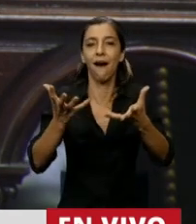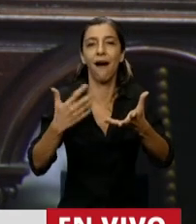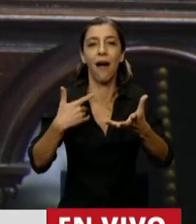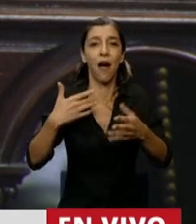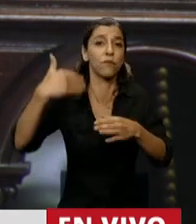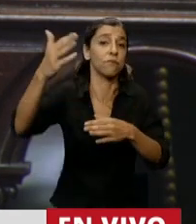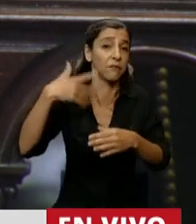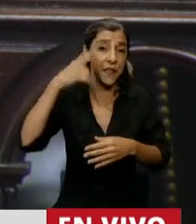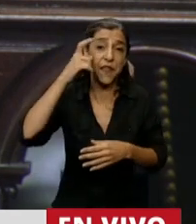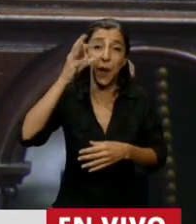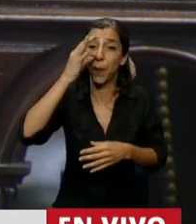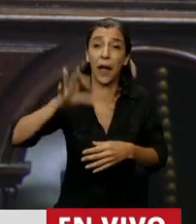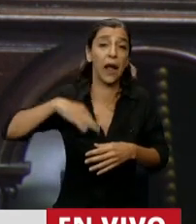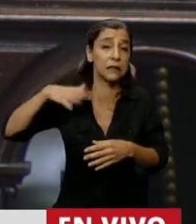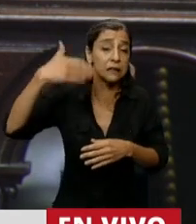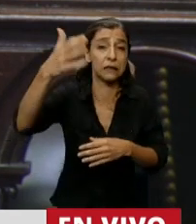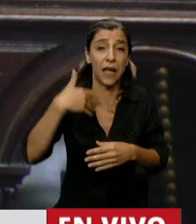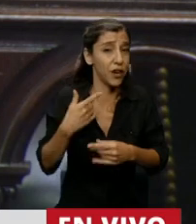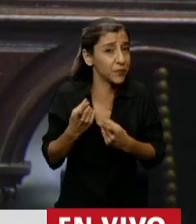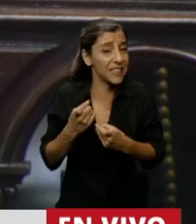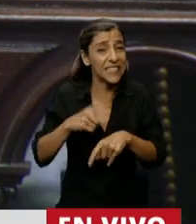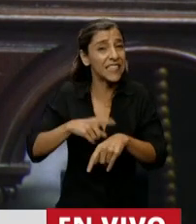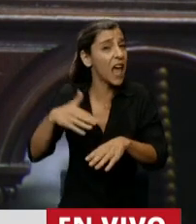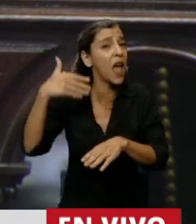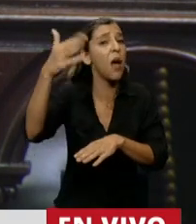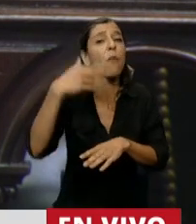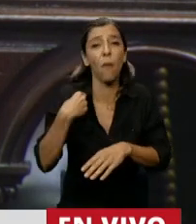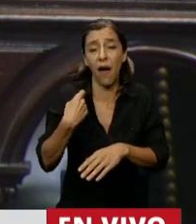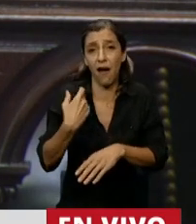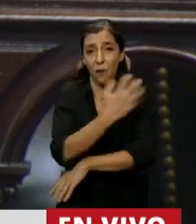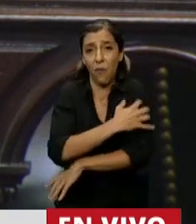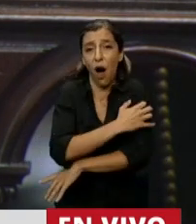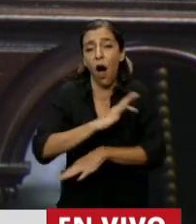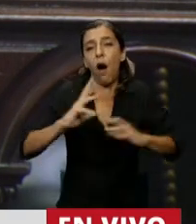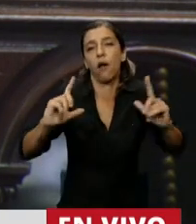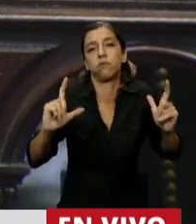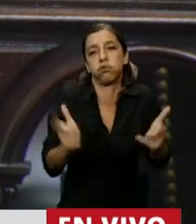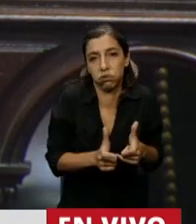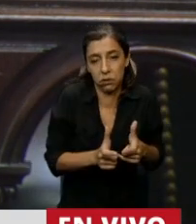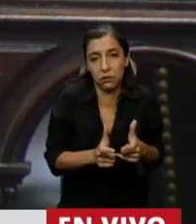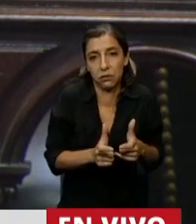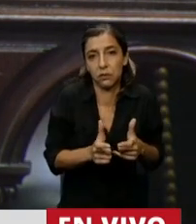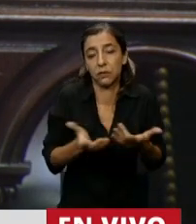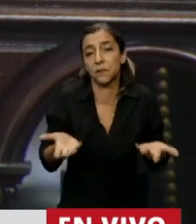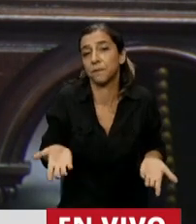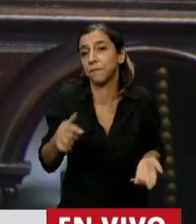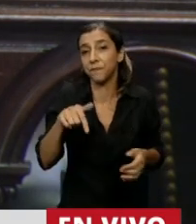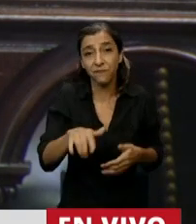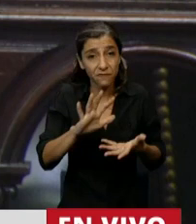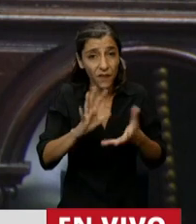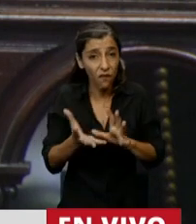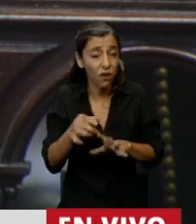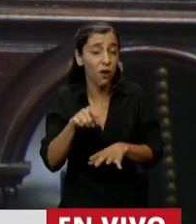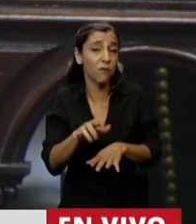necesita la Argentina para sacar a su gente de la pobreza. Con lo cual, esto solo es para